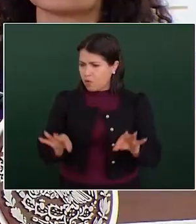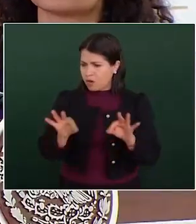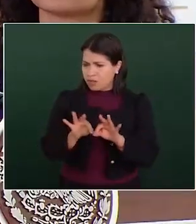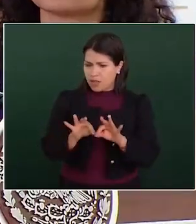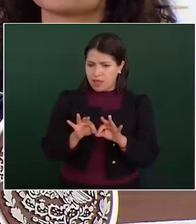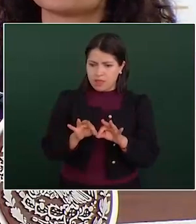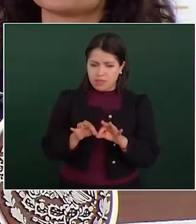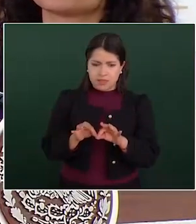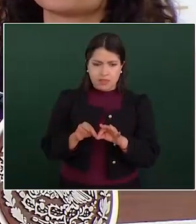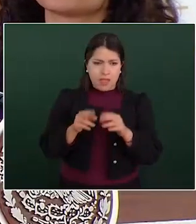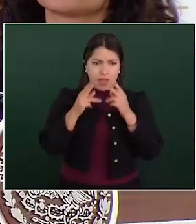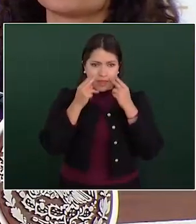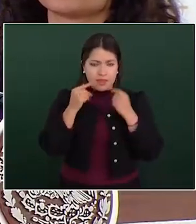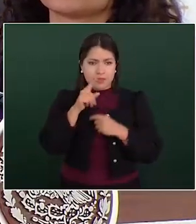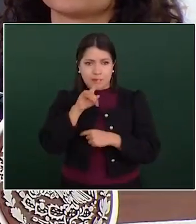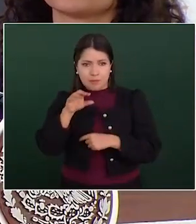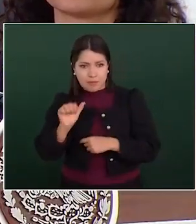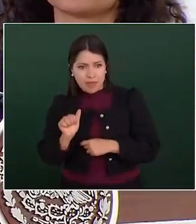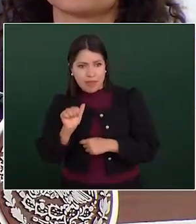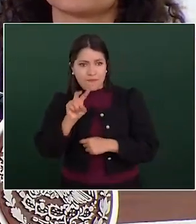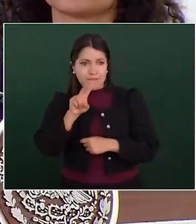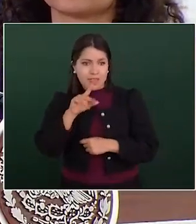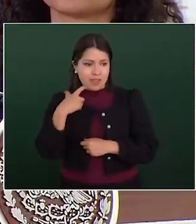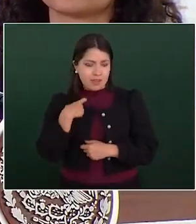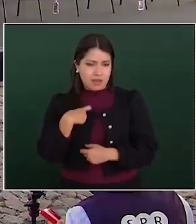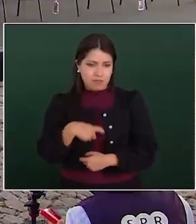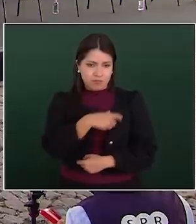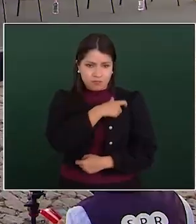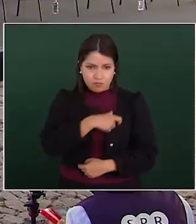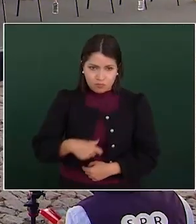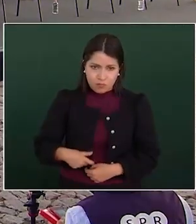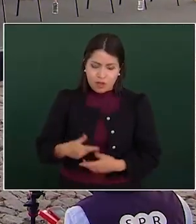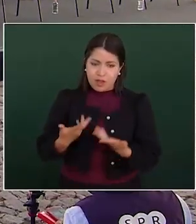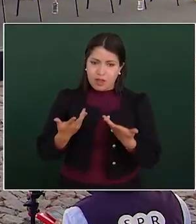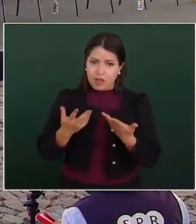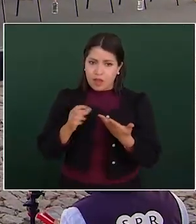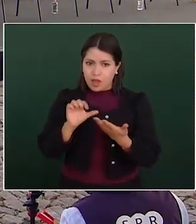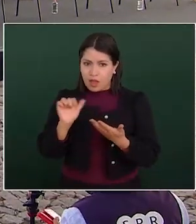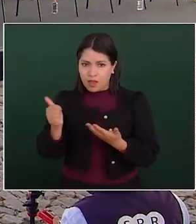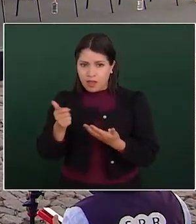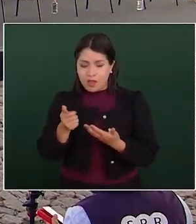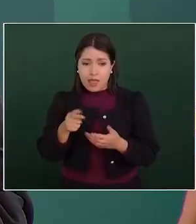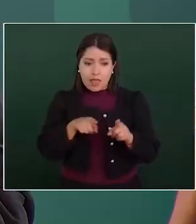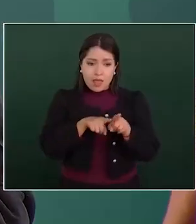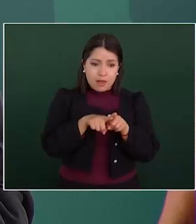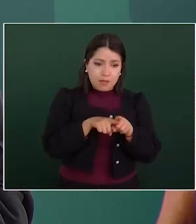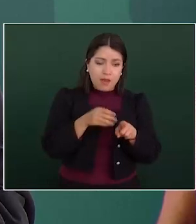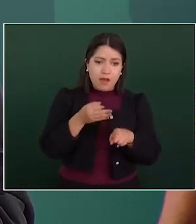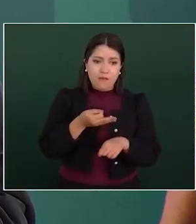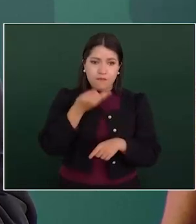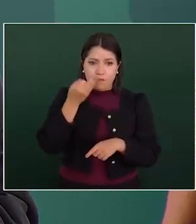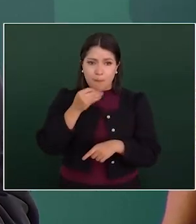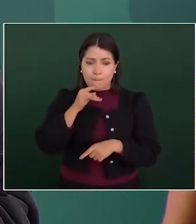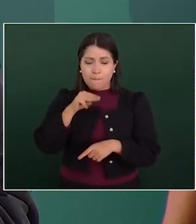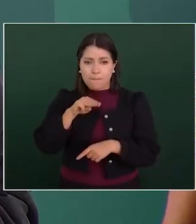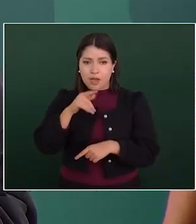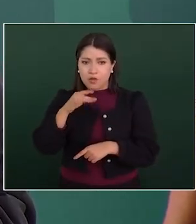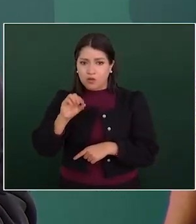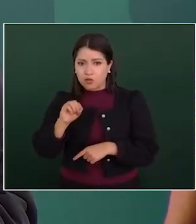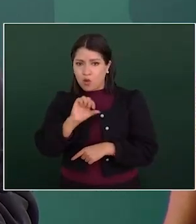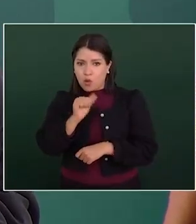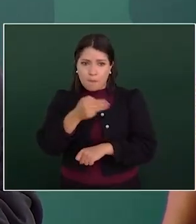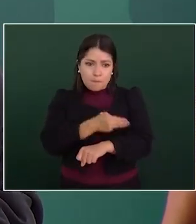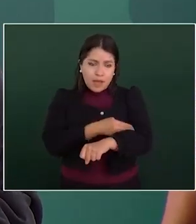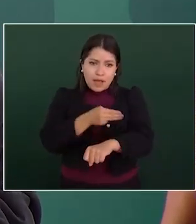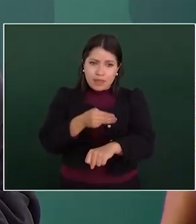Zapata, Villa, ¿sí? Los Flores Magón, Madero,